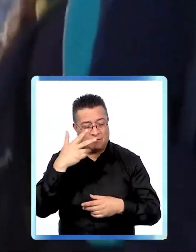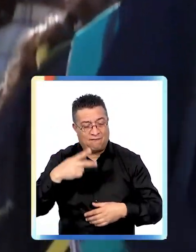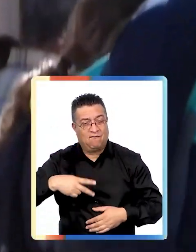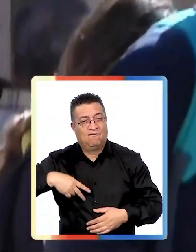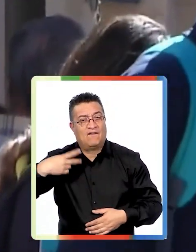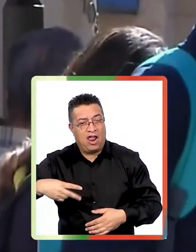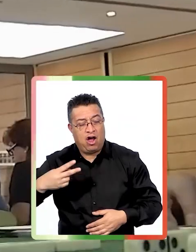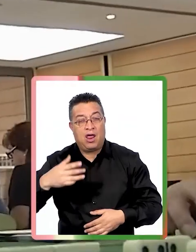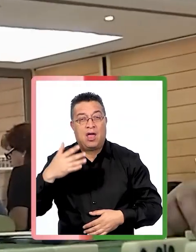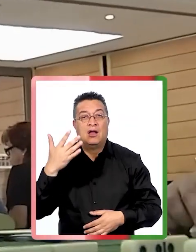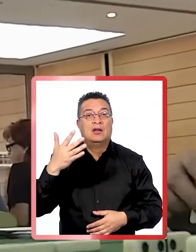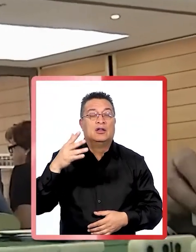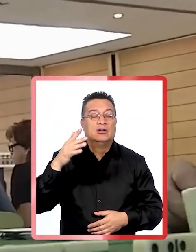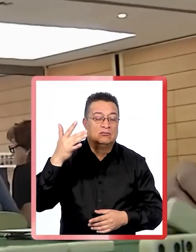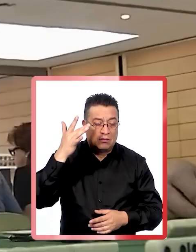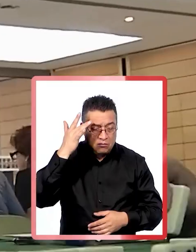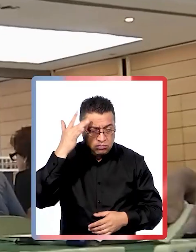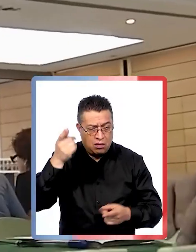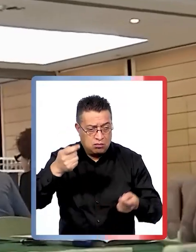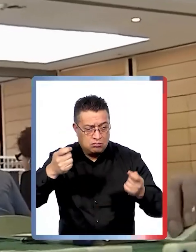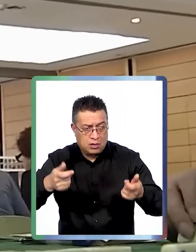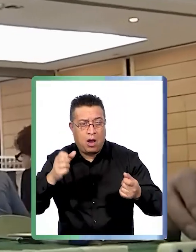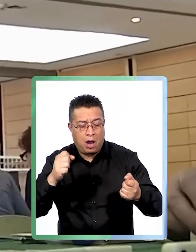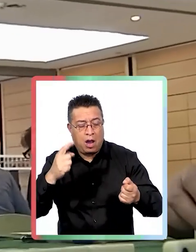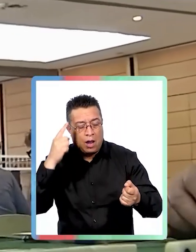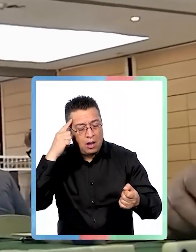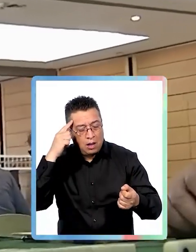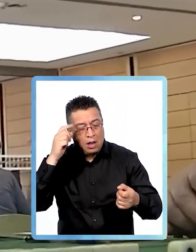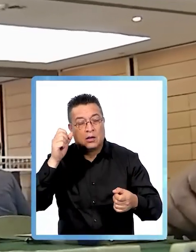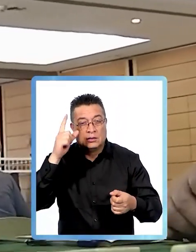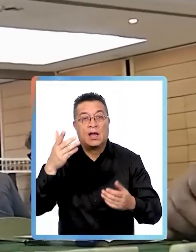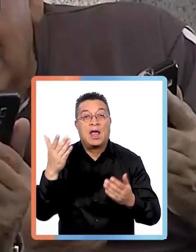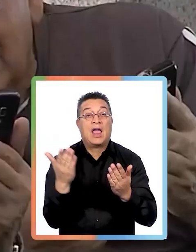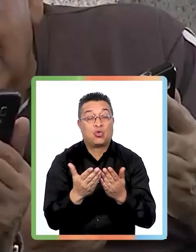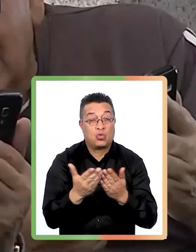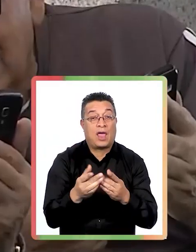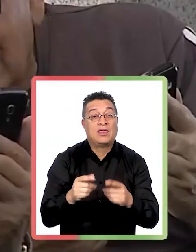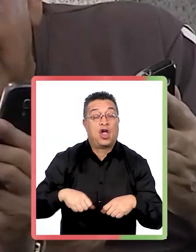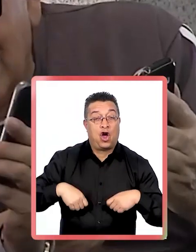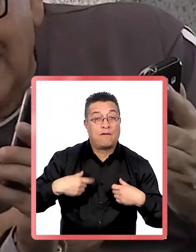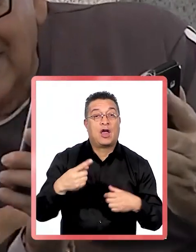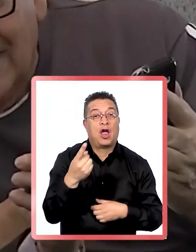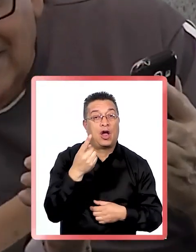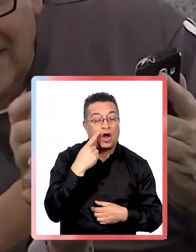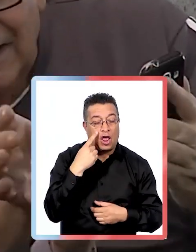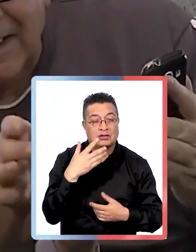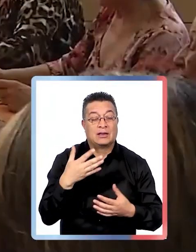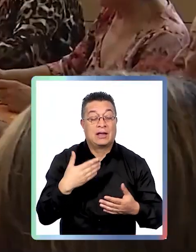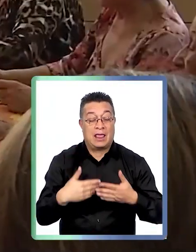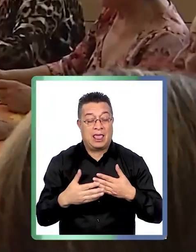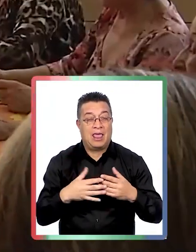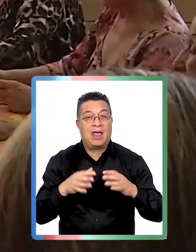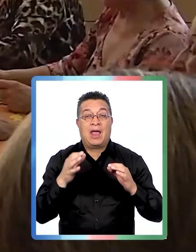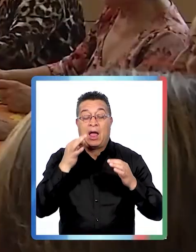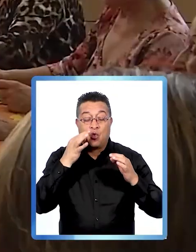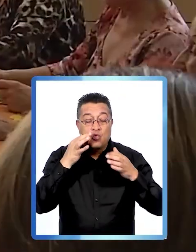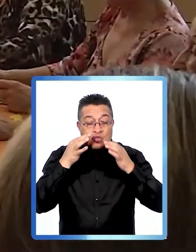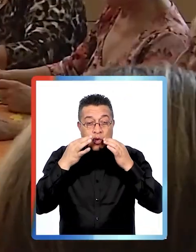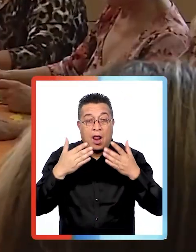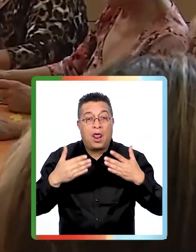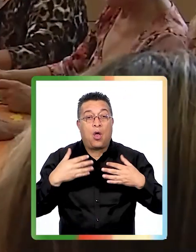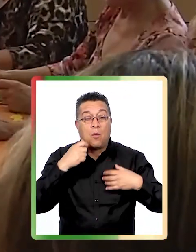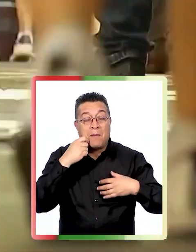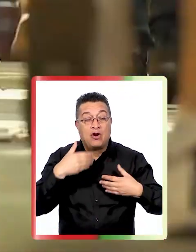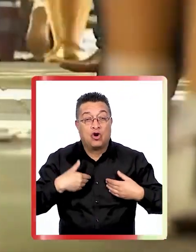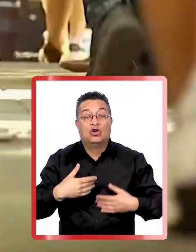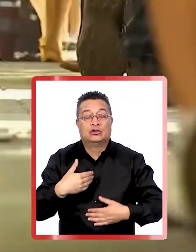valores, virtudes o conocimientos que permitan acercarse a que los estudiantes y los jóvenes conozcan de la naturaleza